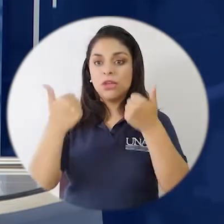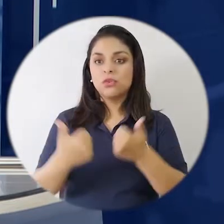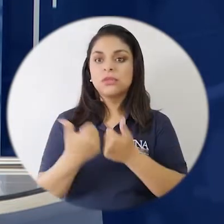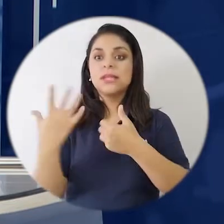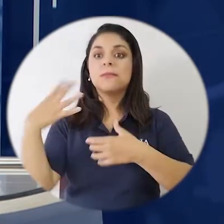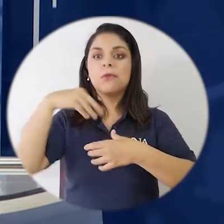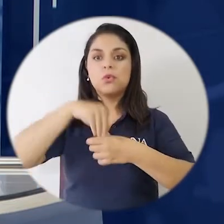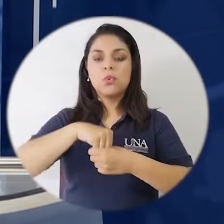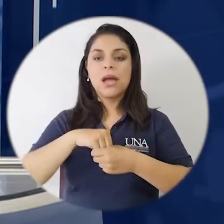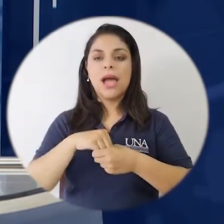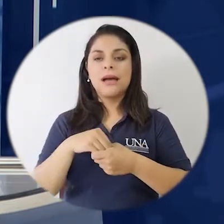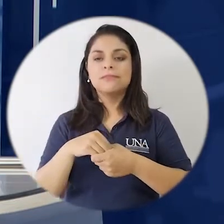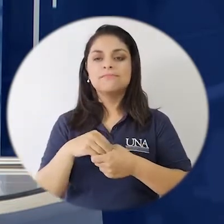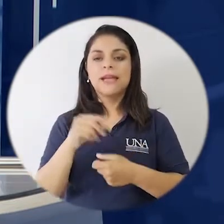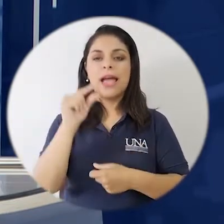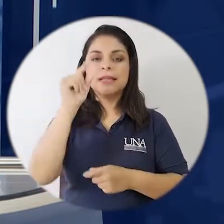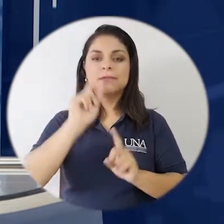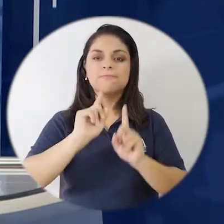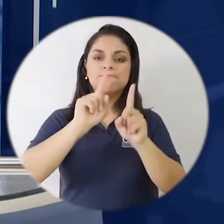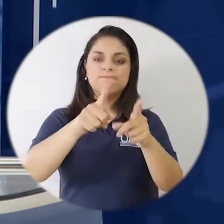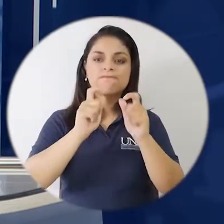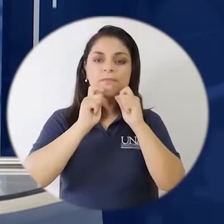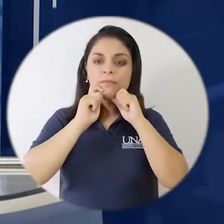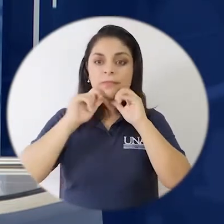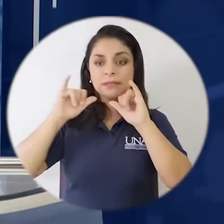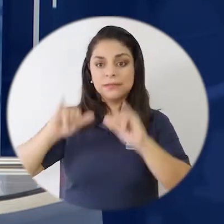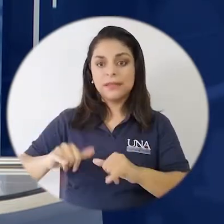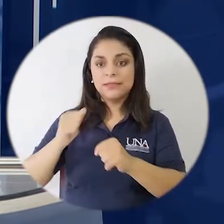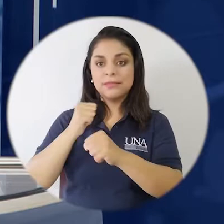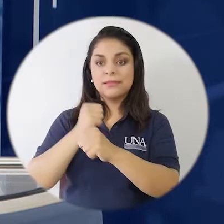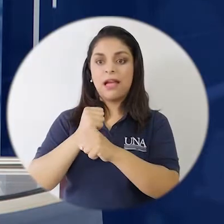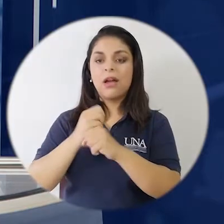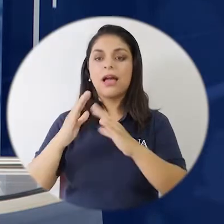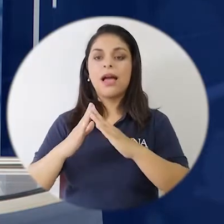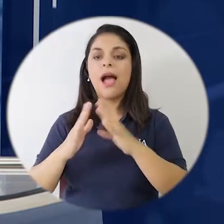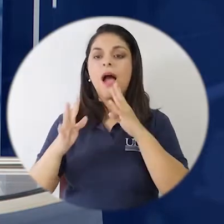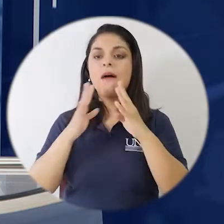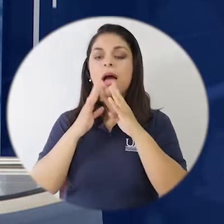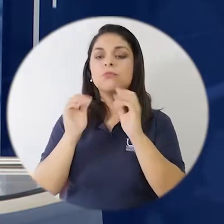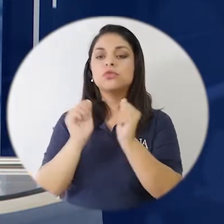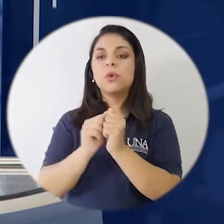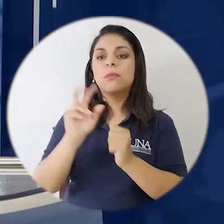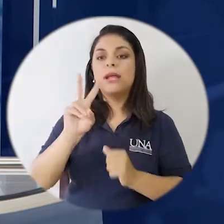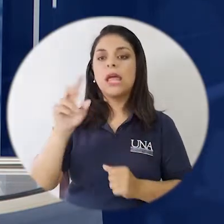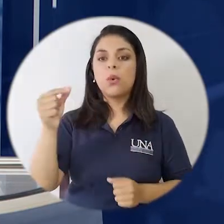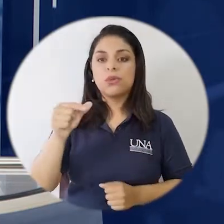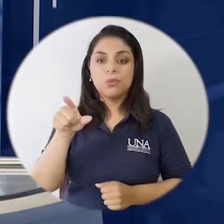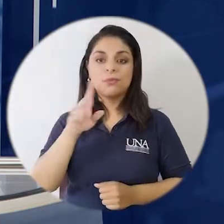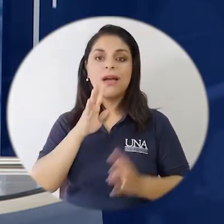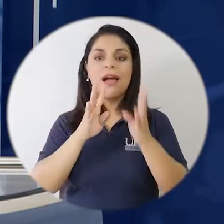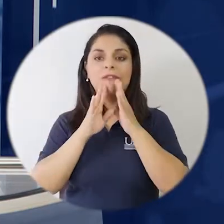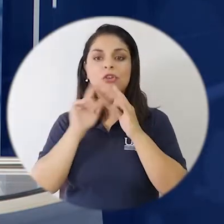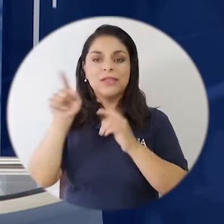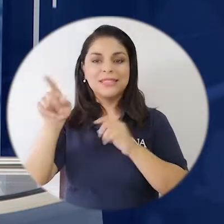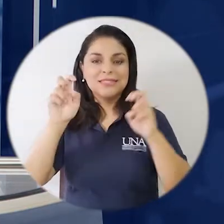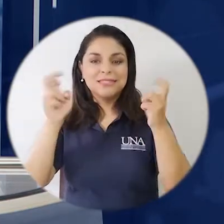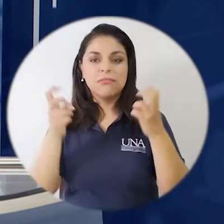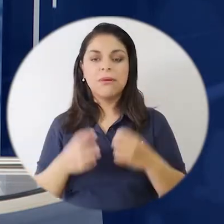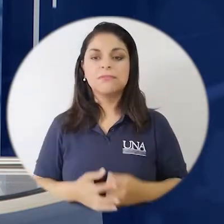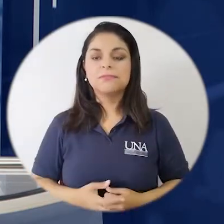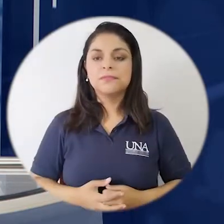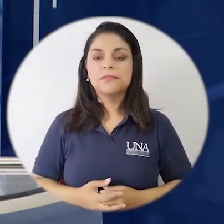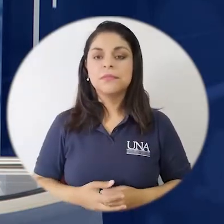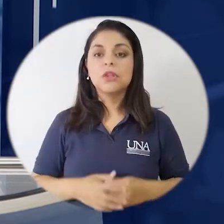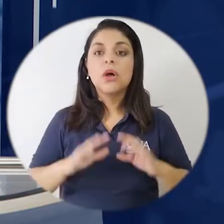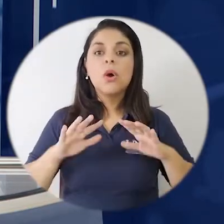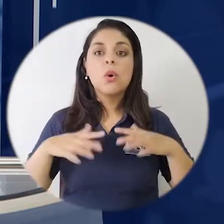a la semipresencialidad, Una Mirada conversó con Valeria Gudiño, quien se refirió precisamente a este tema, de